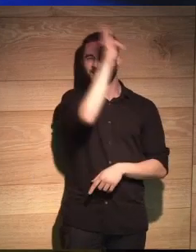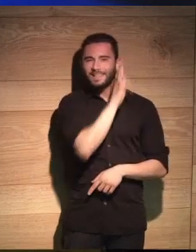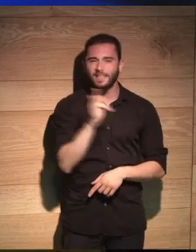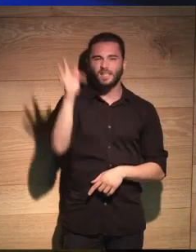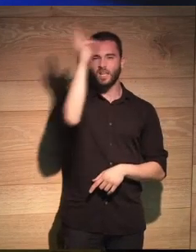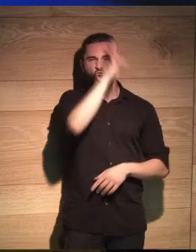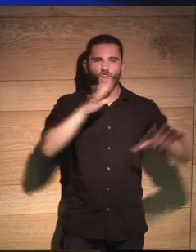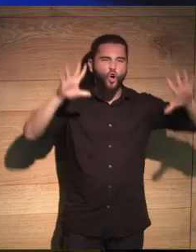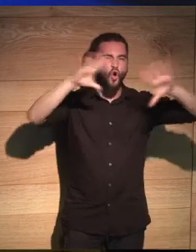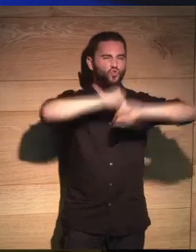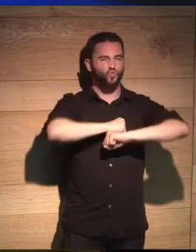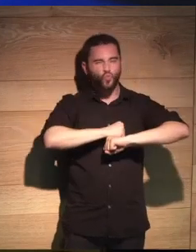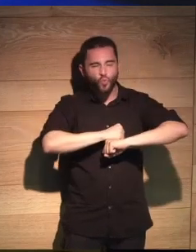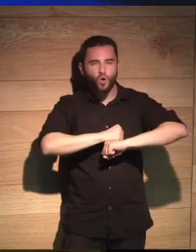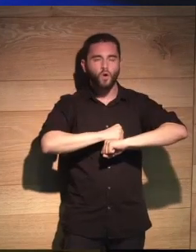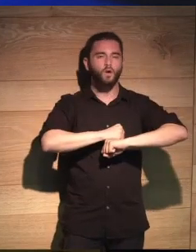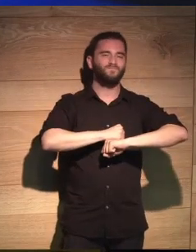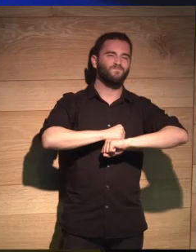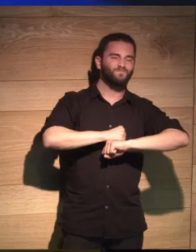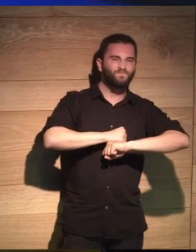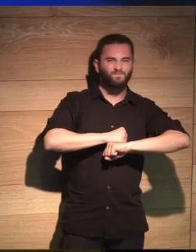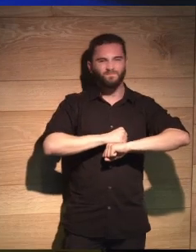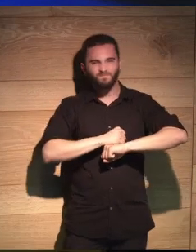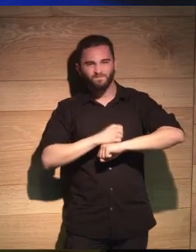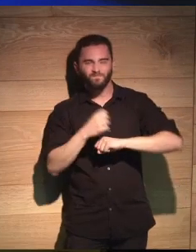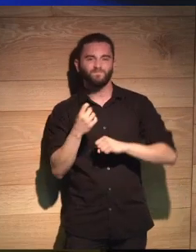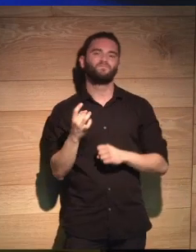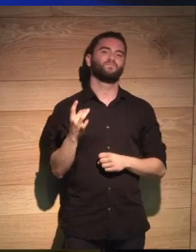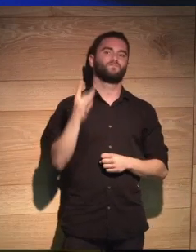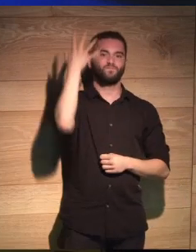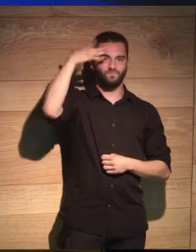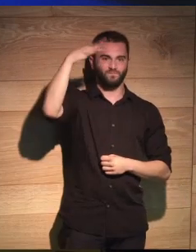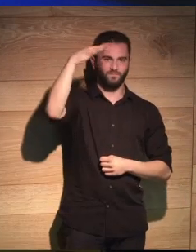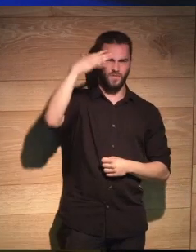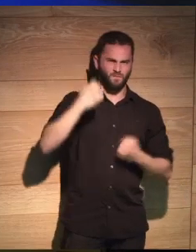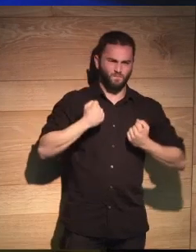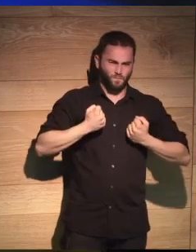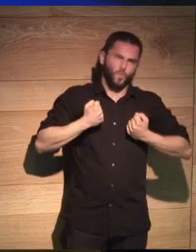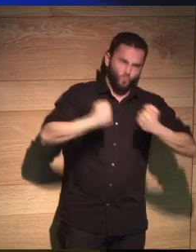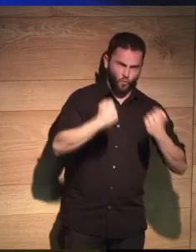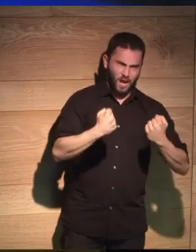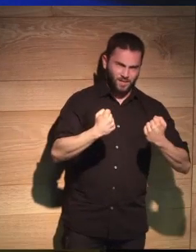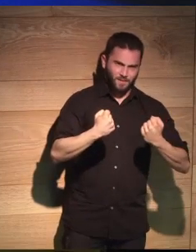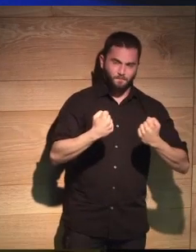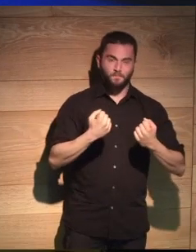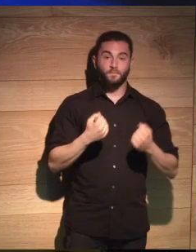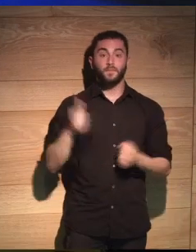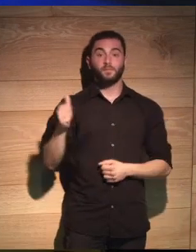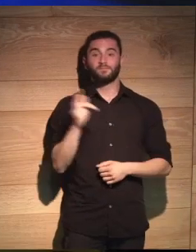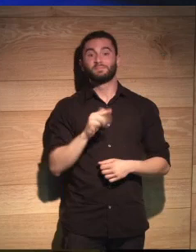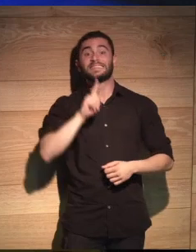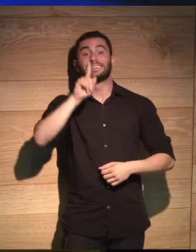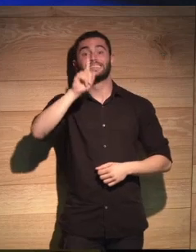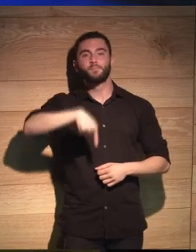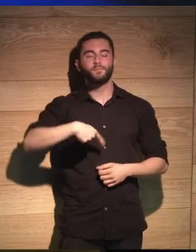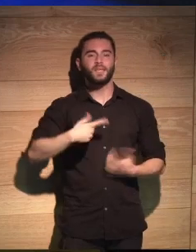teórico oscuro, y muy ideológico, y que además, como decíais,